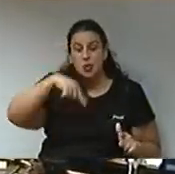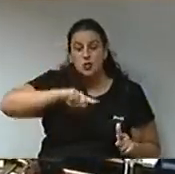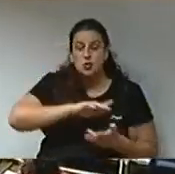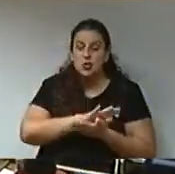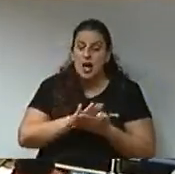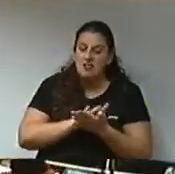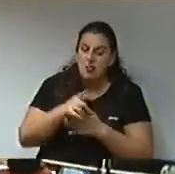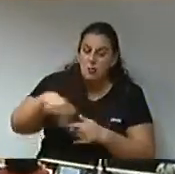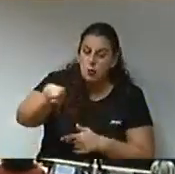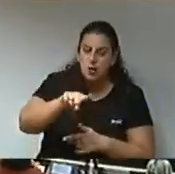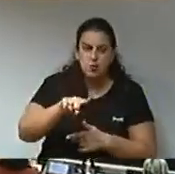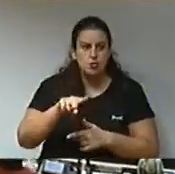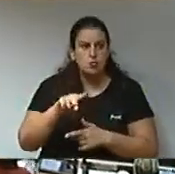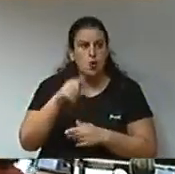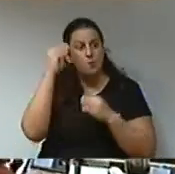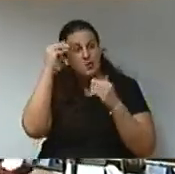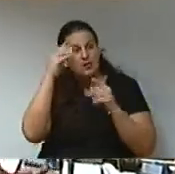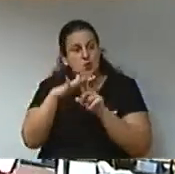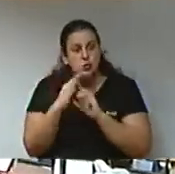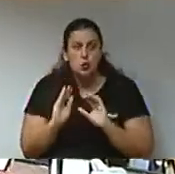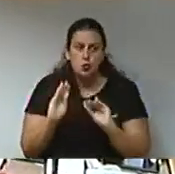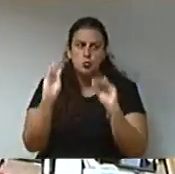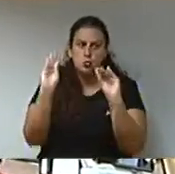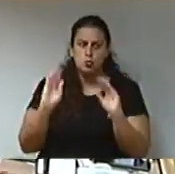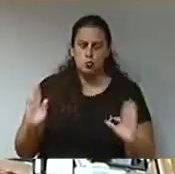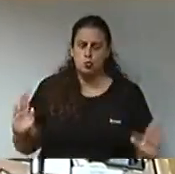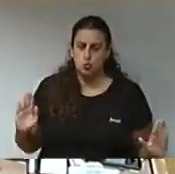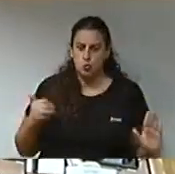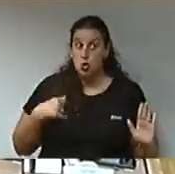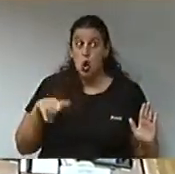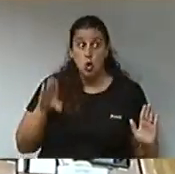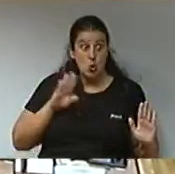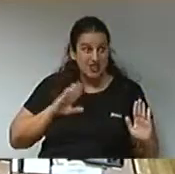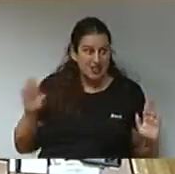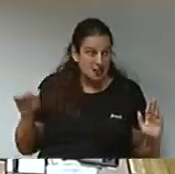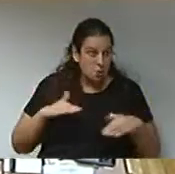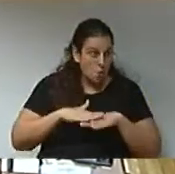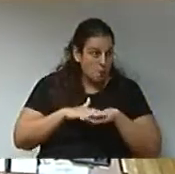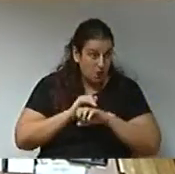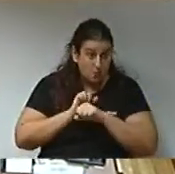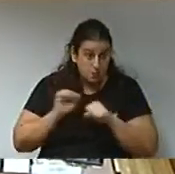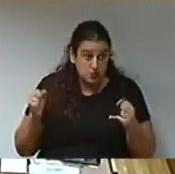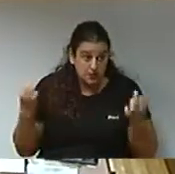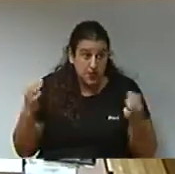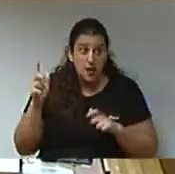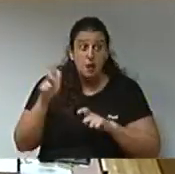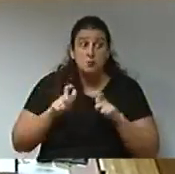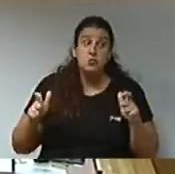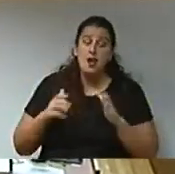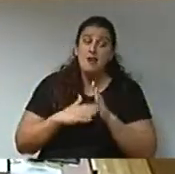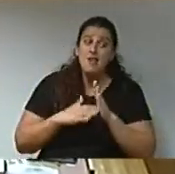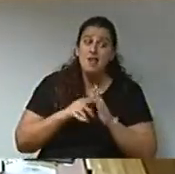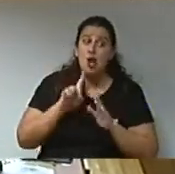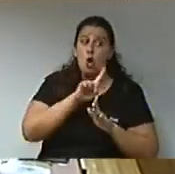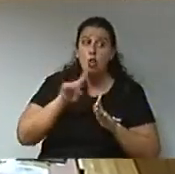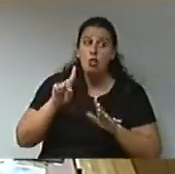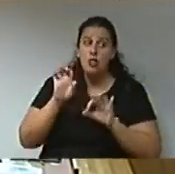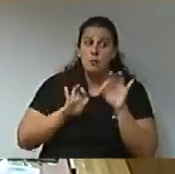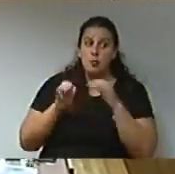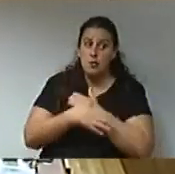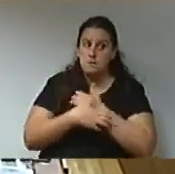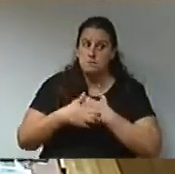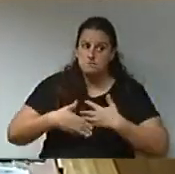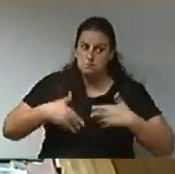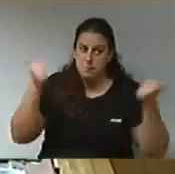ellos y estamos pensando en su situación. Mire, no es concebible ni perdonable que cuando los valencianos somos un 11% más pobres, ustedes